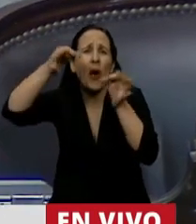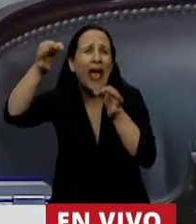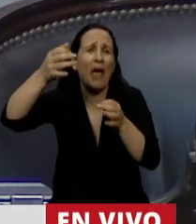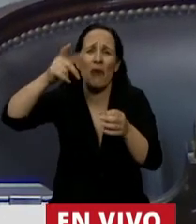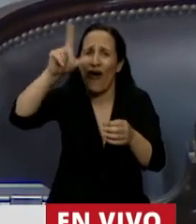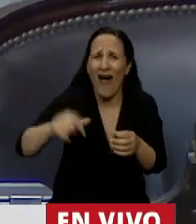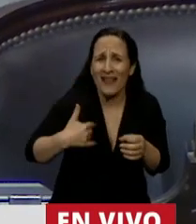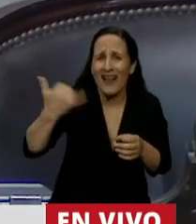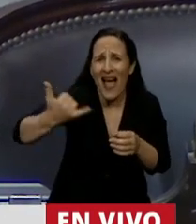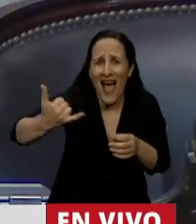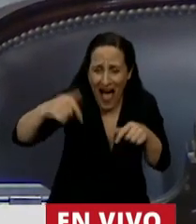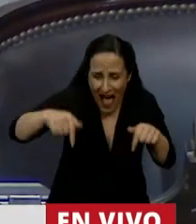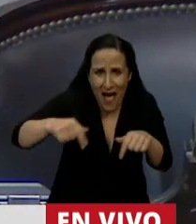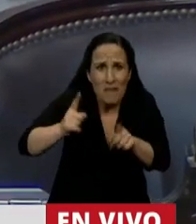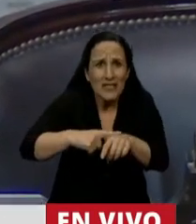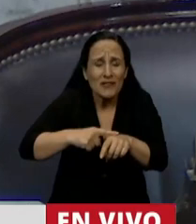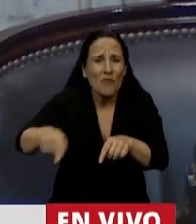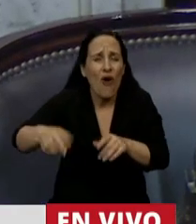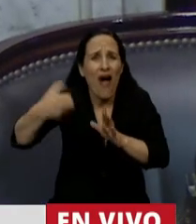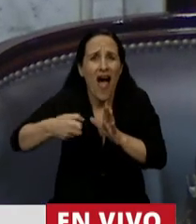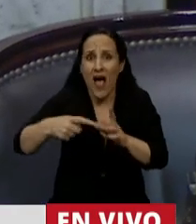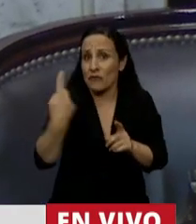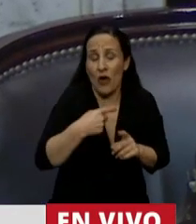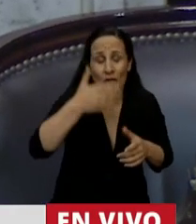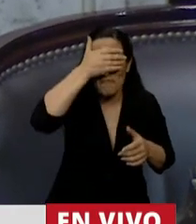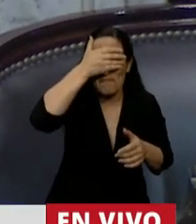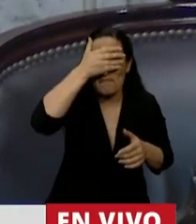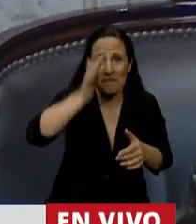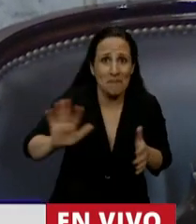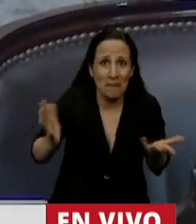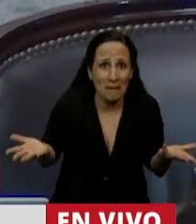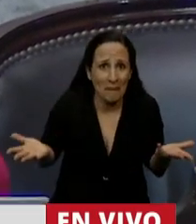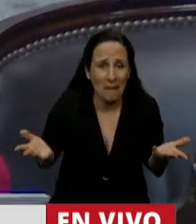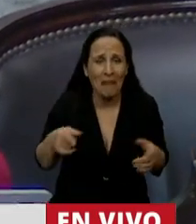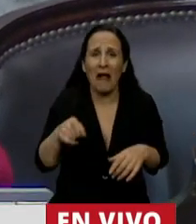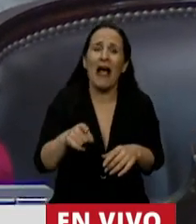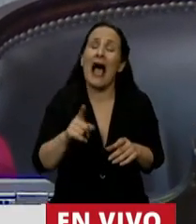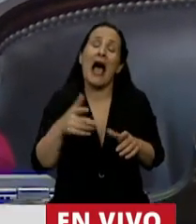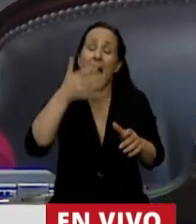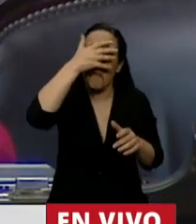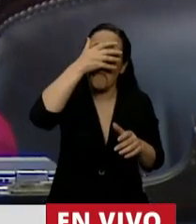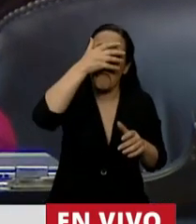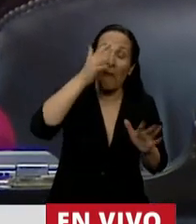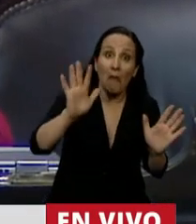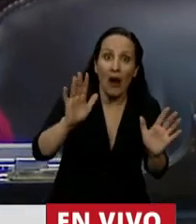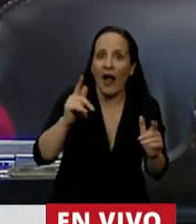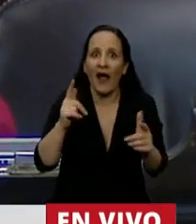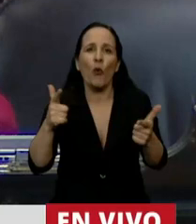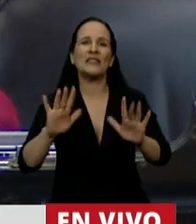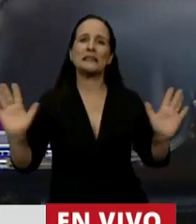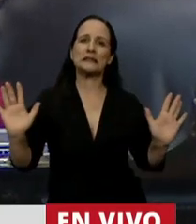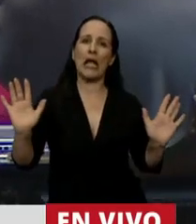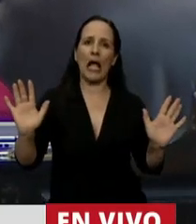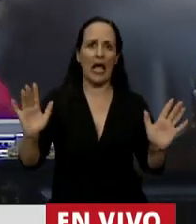lugar de la argentina y no nos enteramos estamos volteando esa premisa de que lo que no vemos no existe el